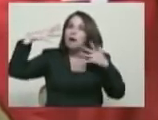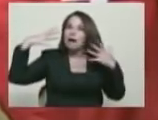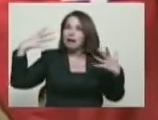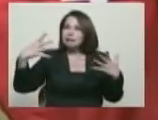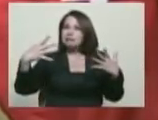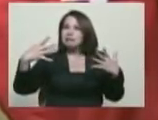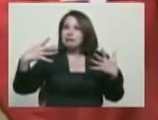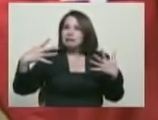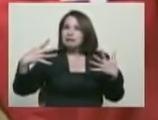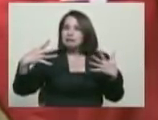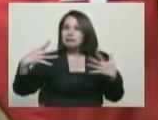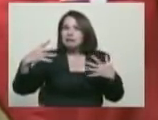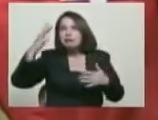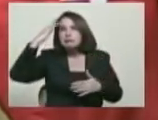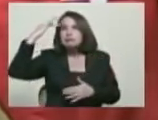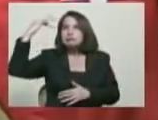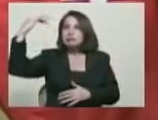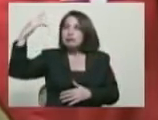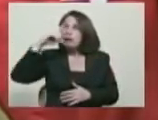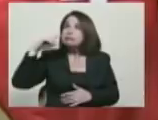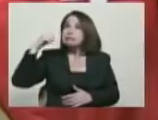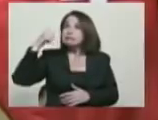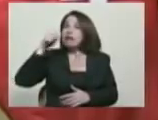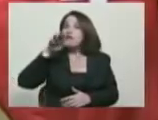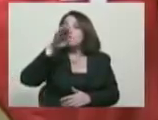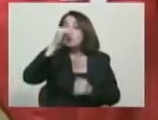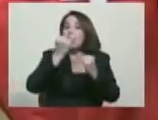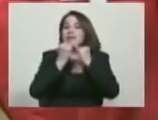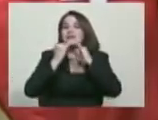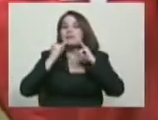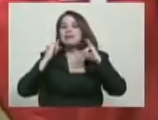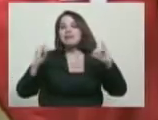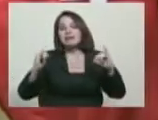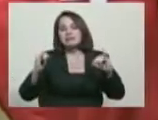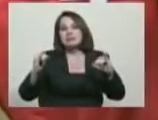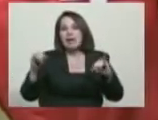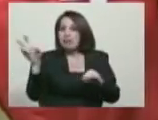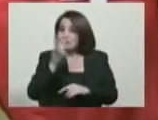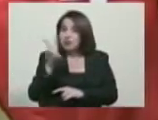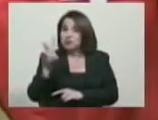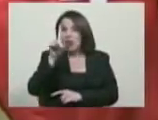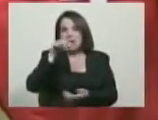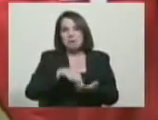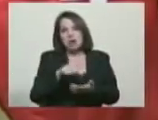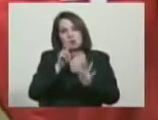Presidente Erdogan, cuando el libertador planteó la independencia absoluta de Venezuela en 1810,